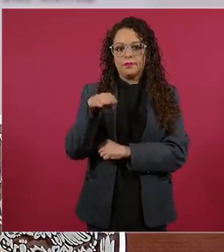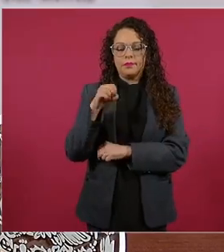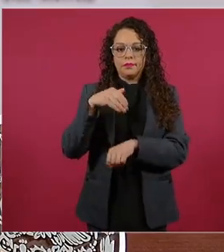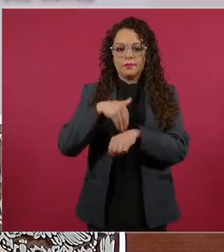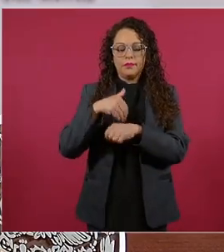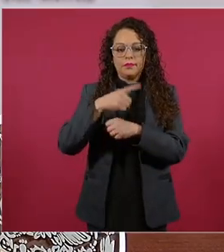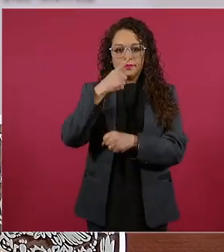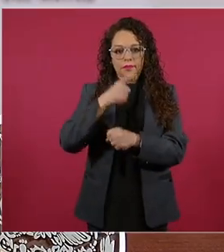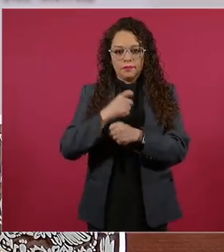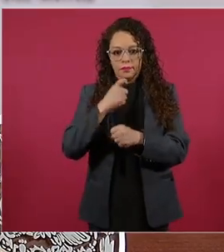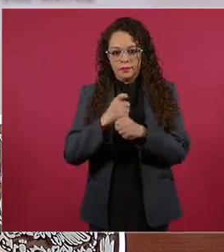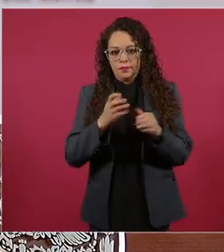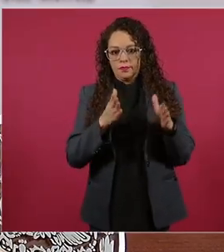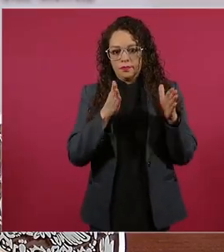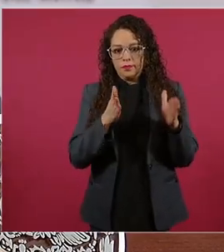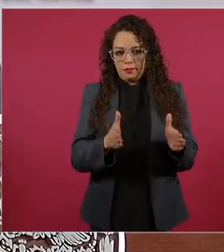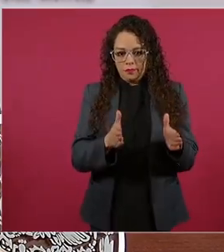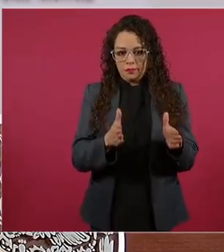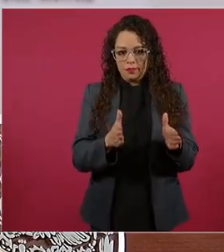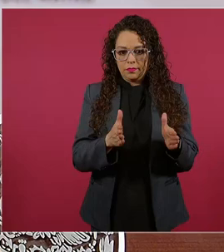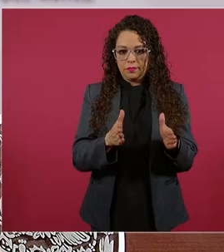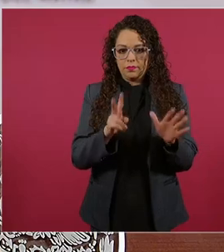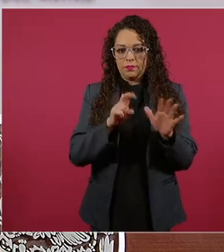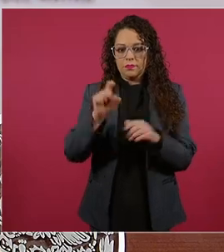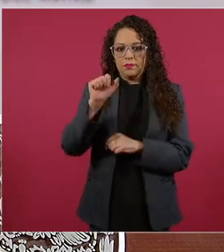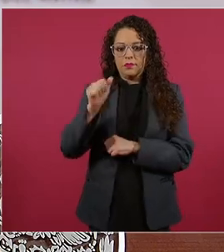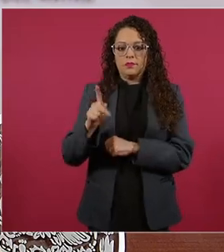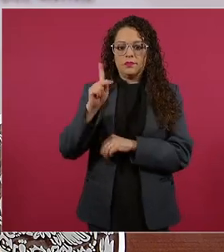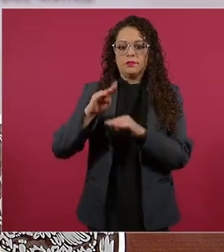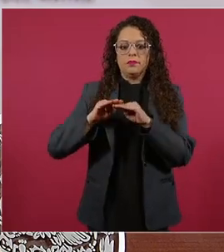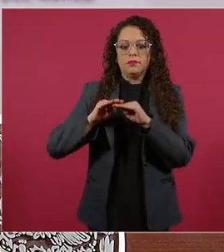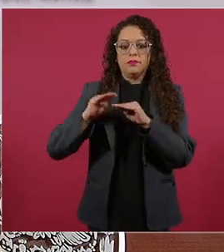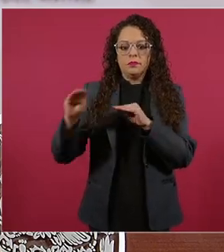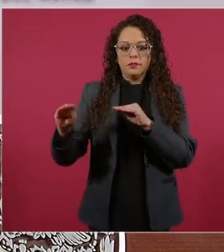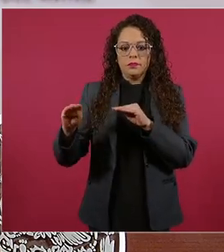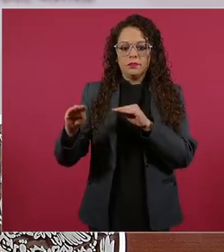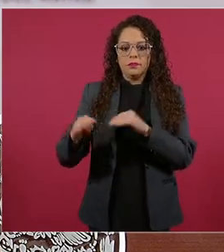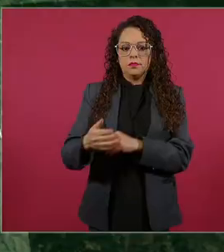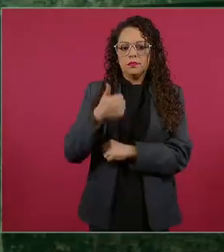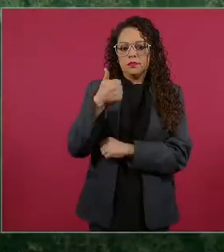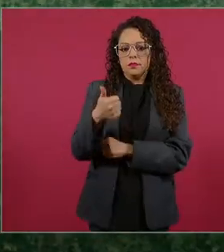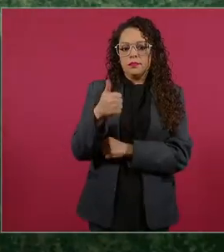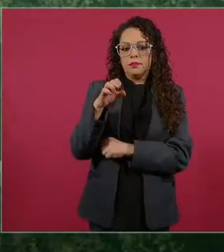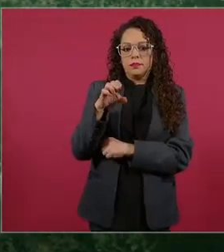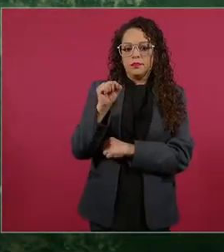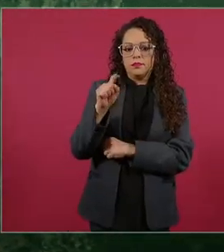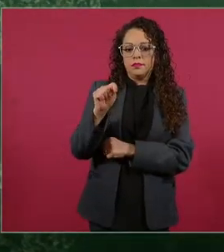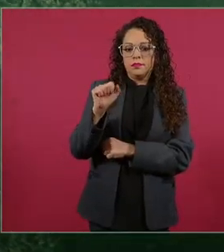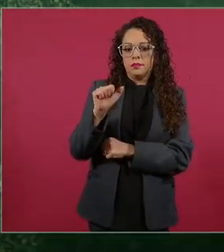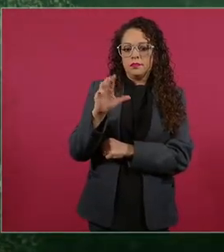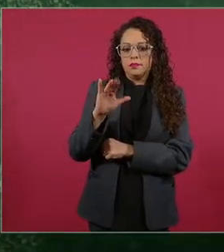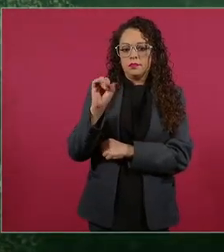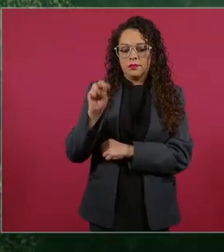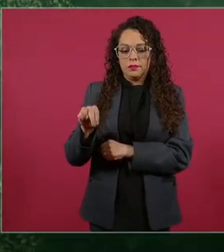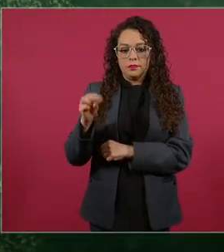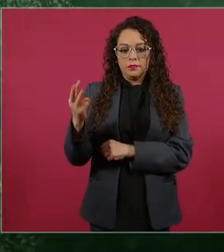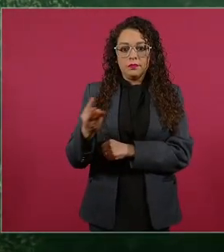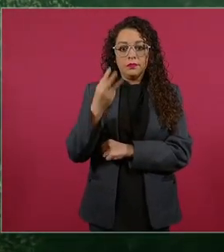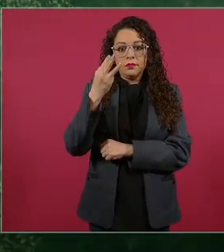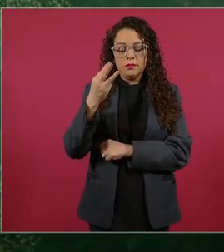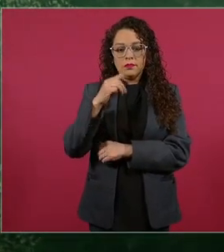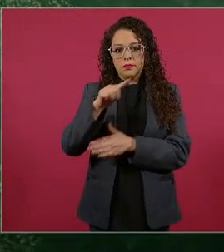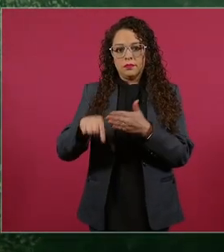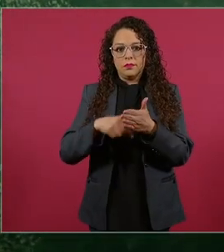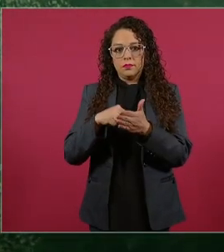un tramo de 226 kilómetros que tiene 6 estaciones, 3 zonas arqueológicas